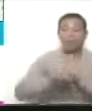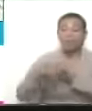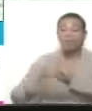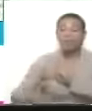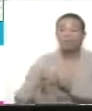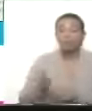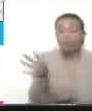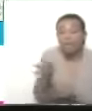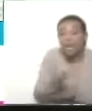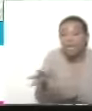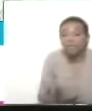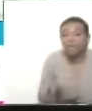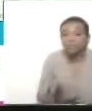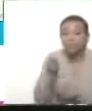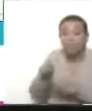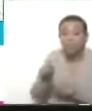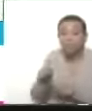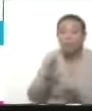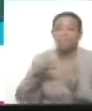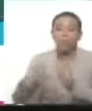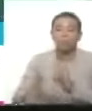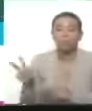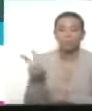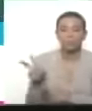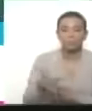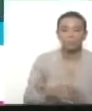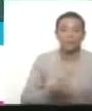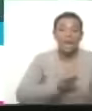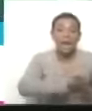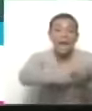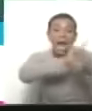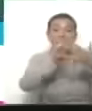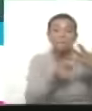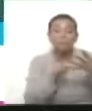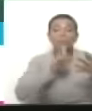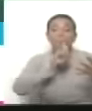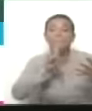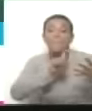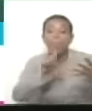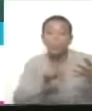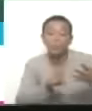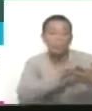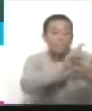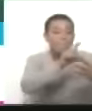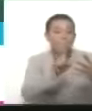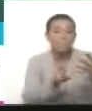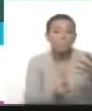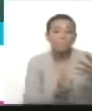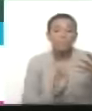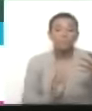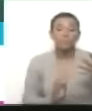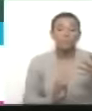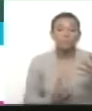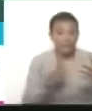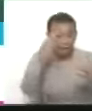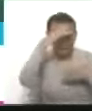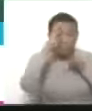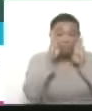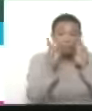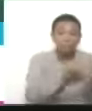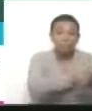esequivo Aquí lo tengo las cinco preguntas las cinco preguntas